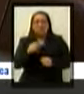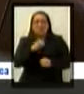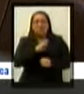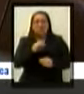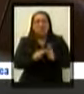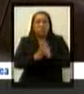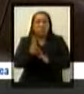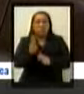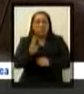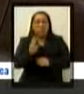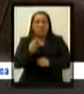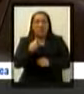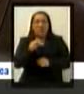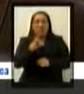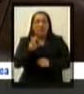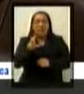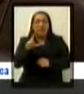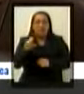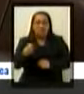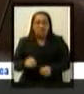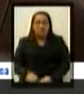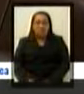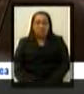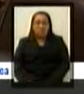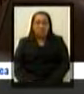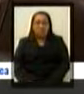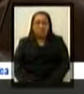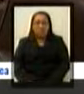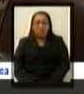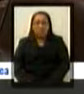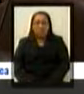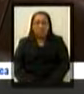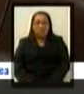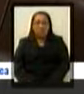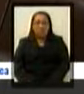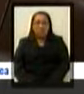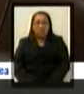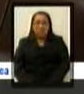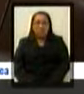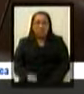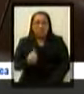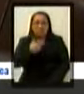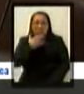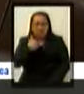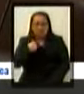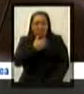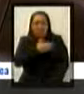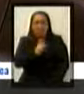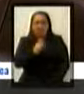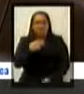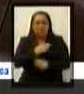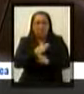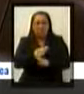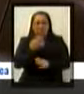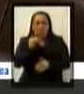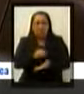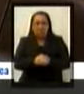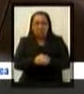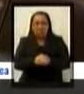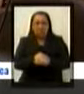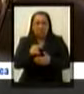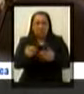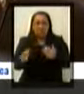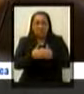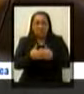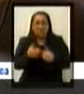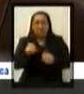fiscal supremo Avelino Guillén. Yo prefiero ser defensora, aunque no lo soy porque he cerrado